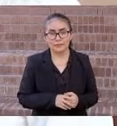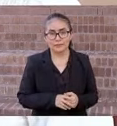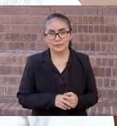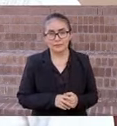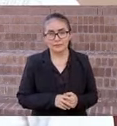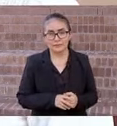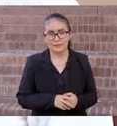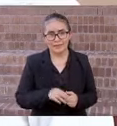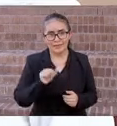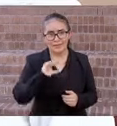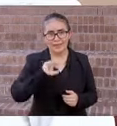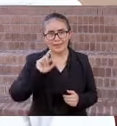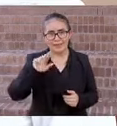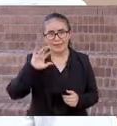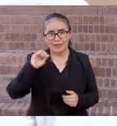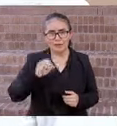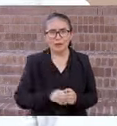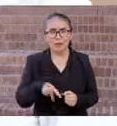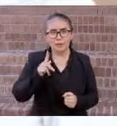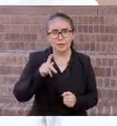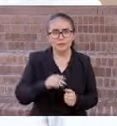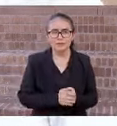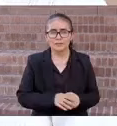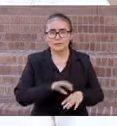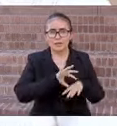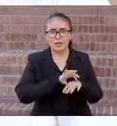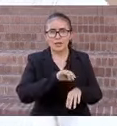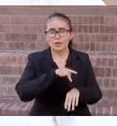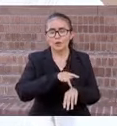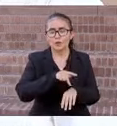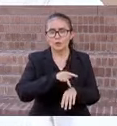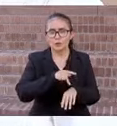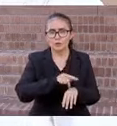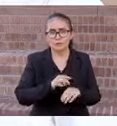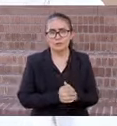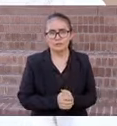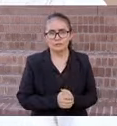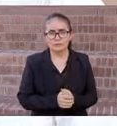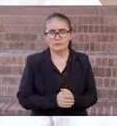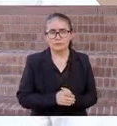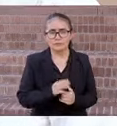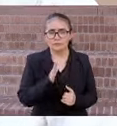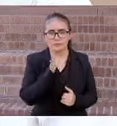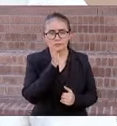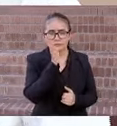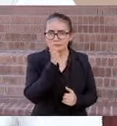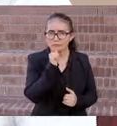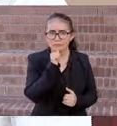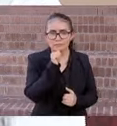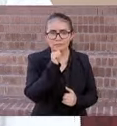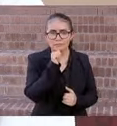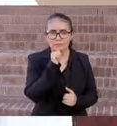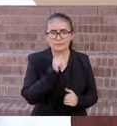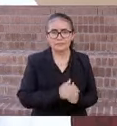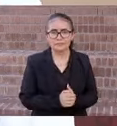acrílico pero de todas maneras los dos co no van a poder